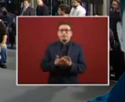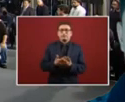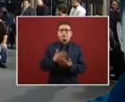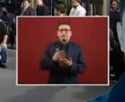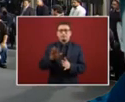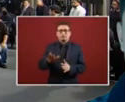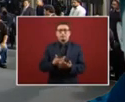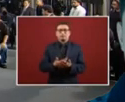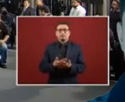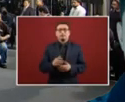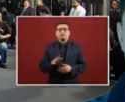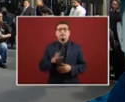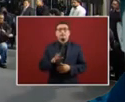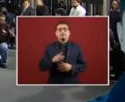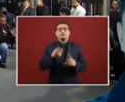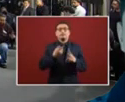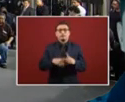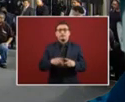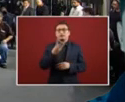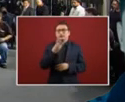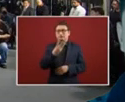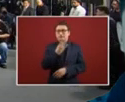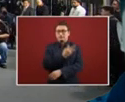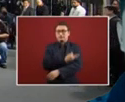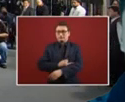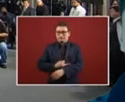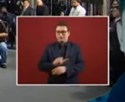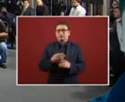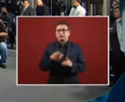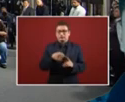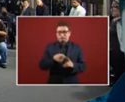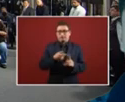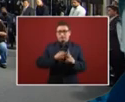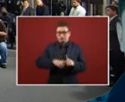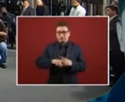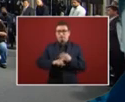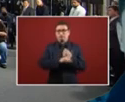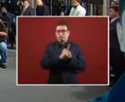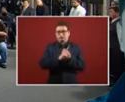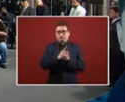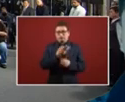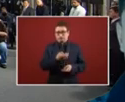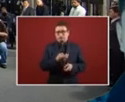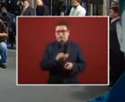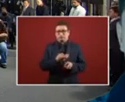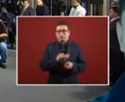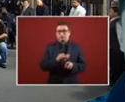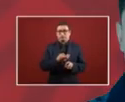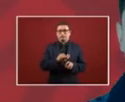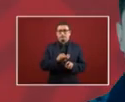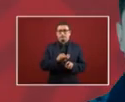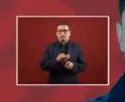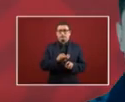Permíteme. A las 3 de la tarde empieza esto.